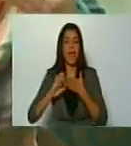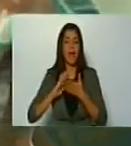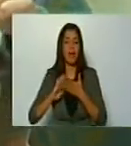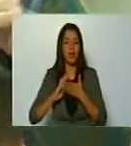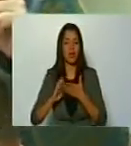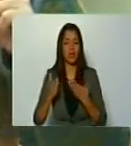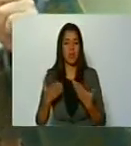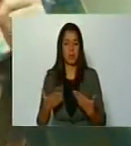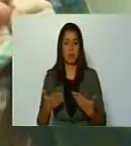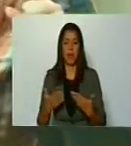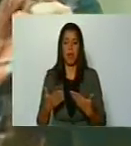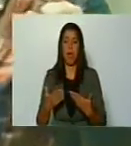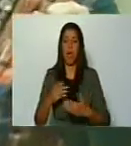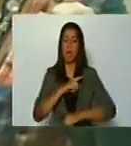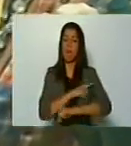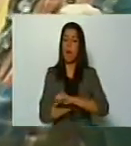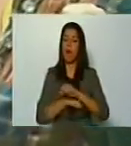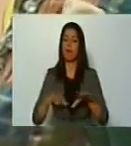es la toma del poder.